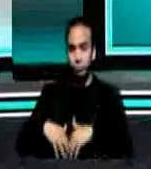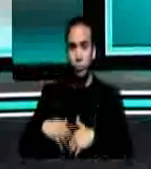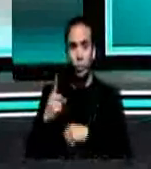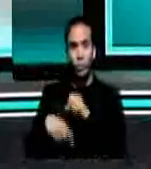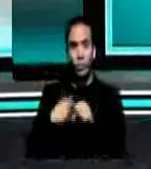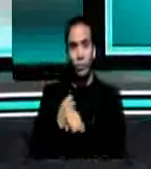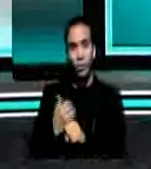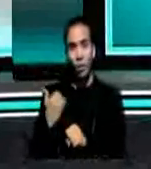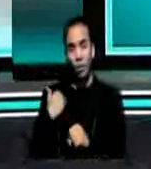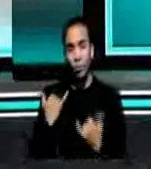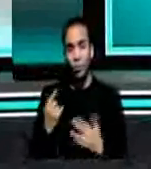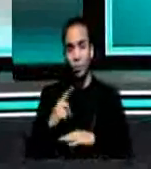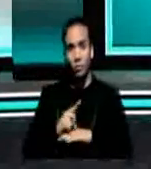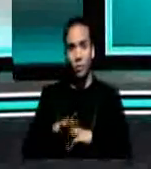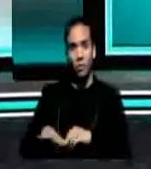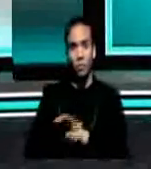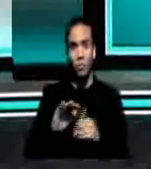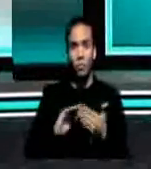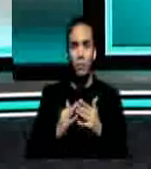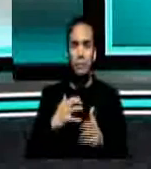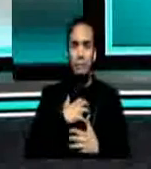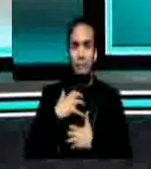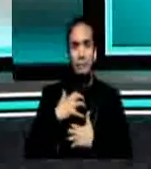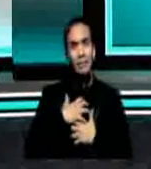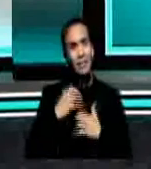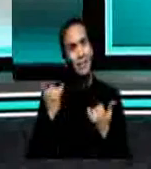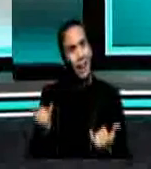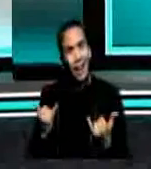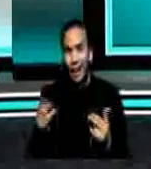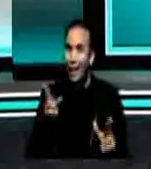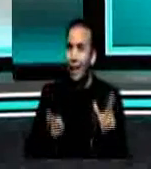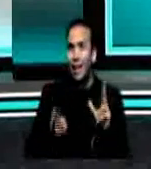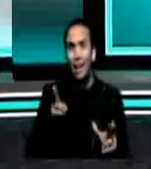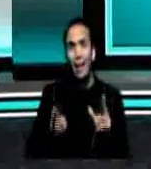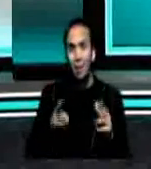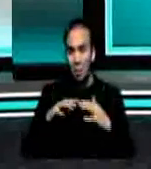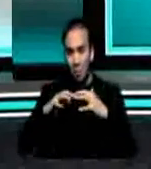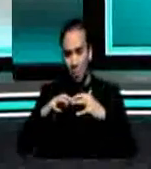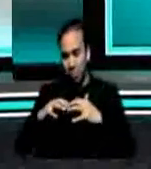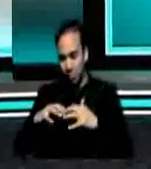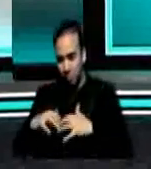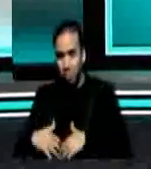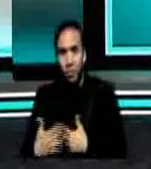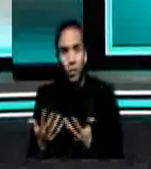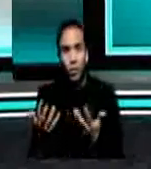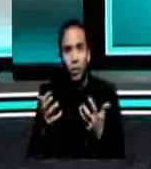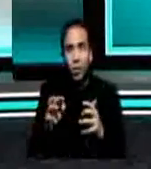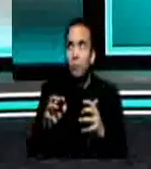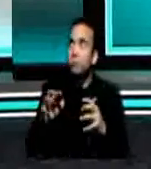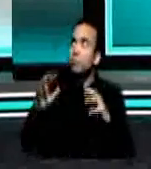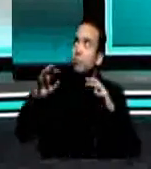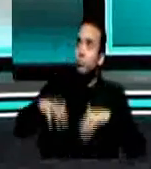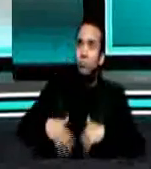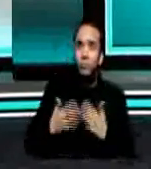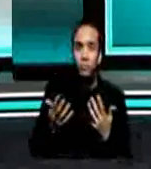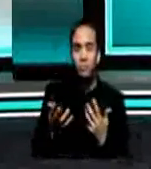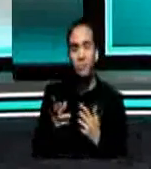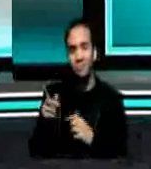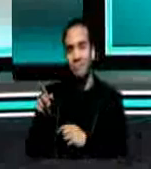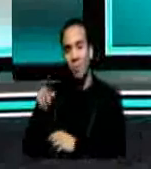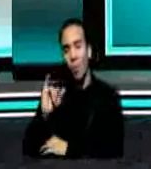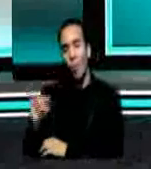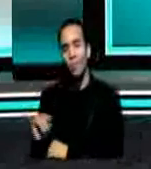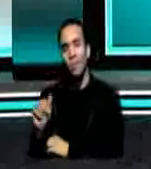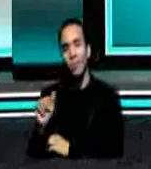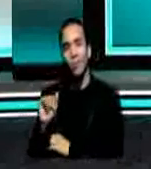hoy esa comunidad hace reclamos de pronto acción antes que ocurra algo que se pueda lamentar el compañero José Alberto urizar y profundiza